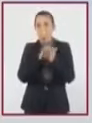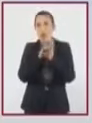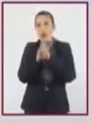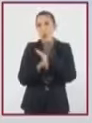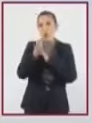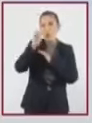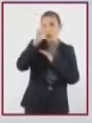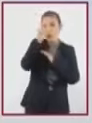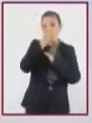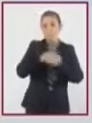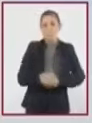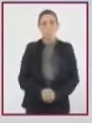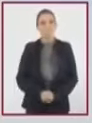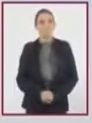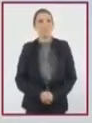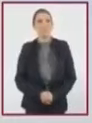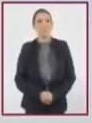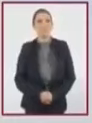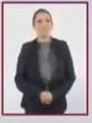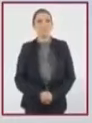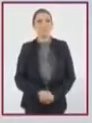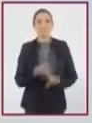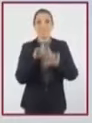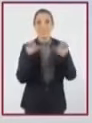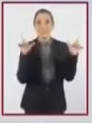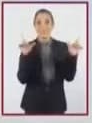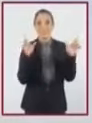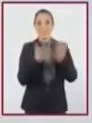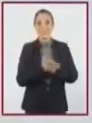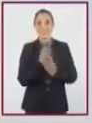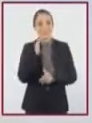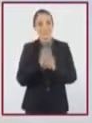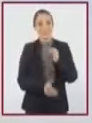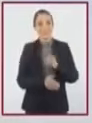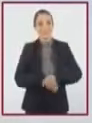como las universidades. ¡Listo! Terminamos.